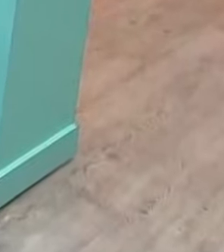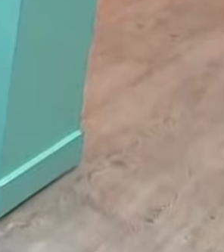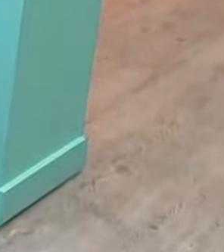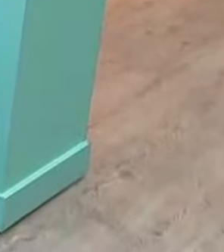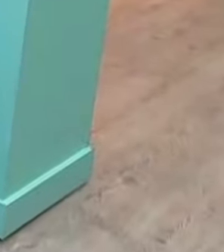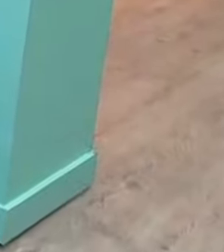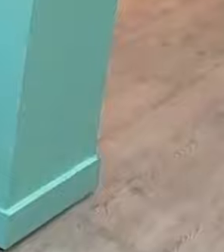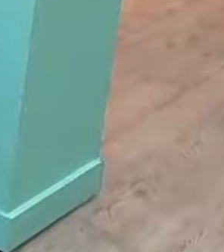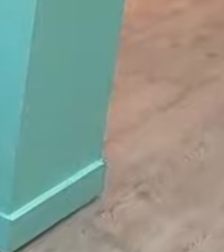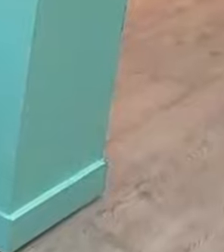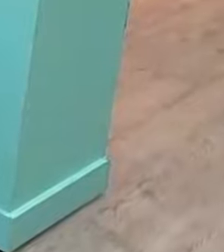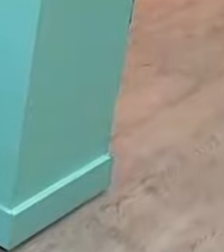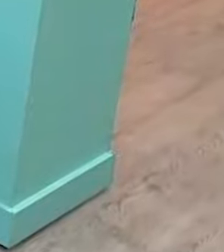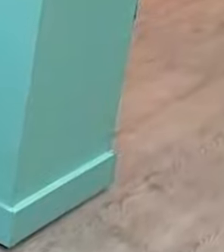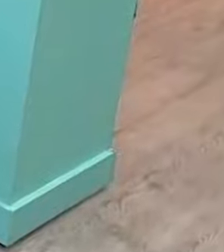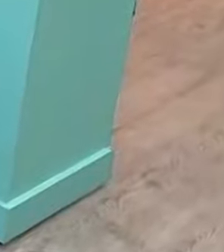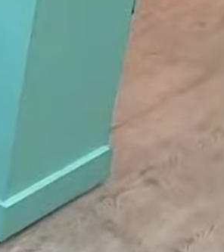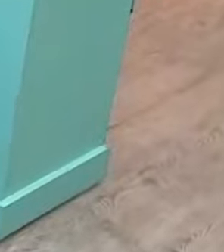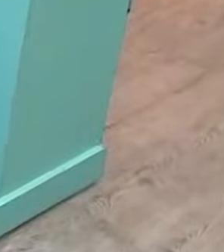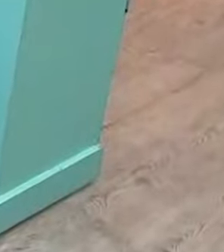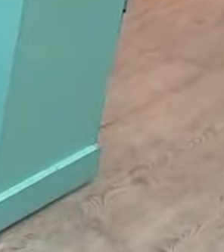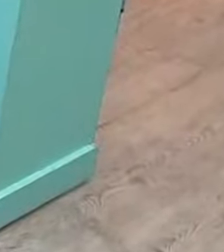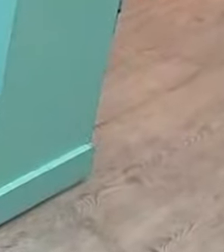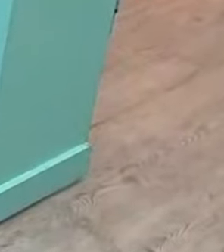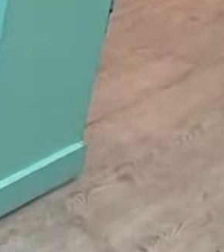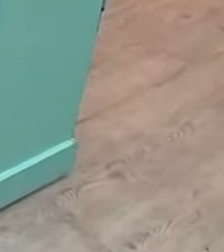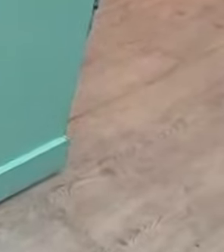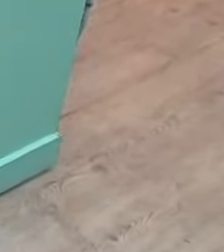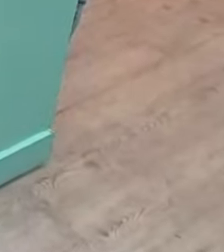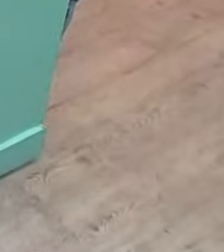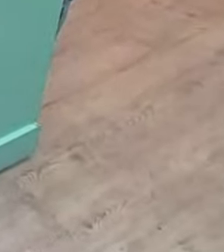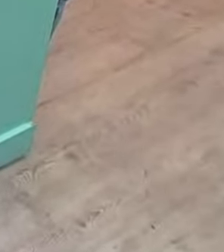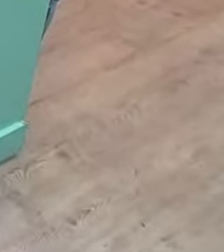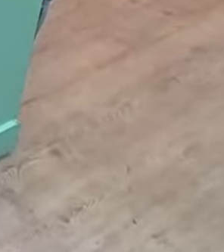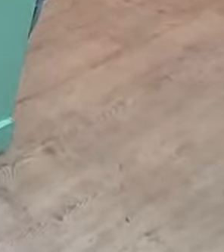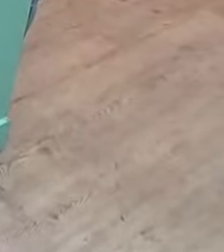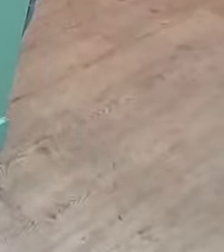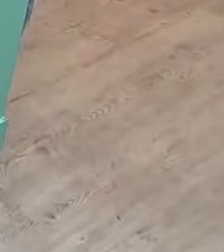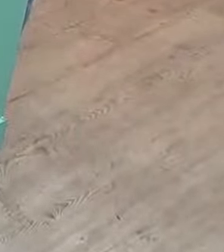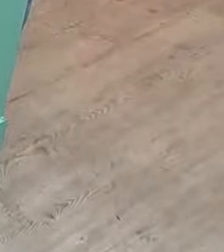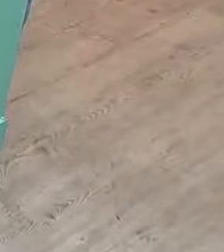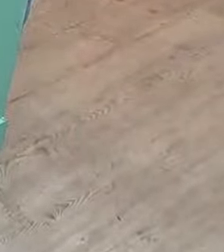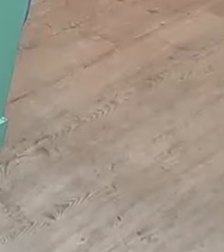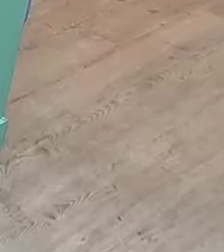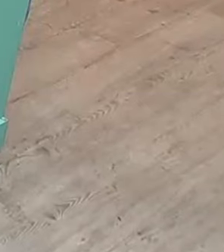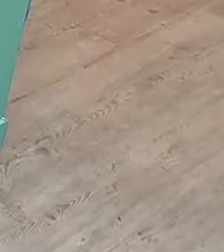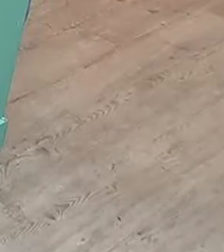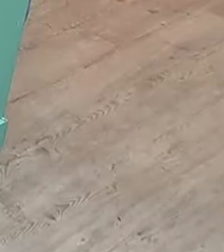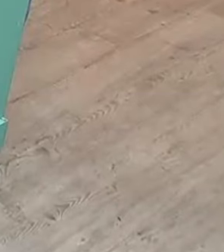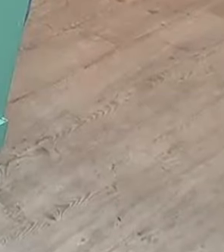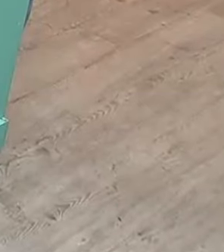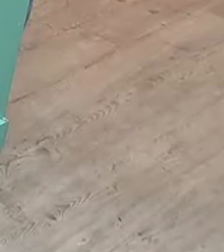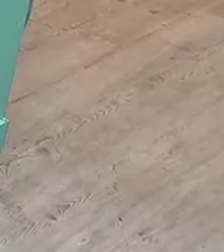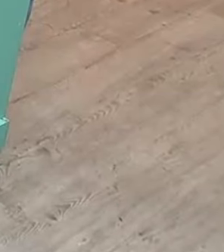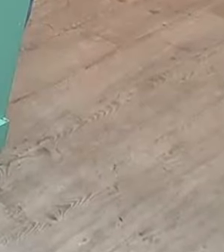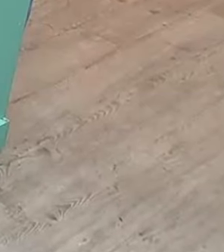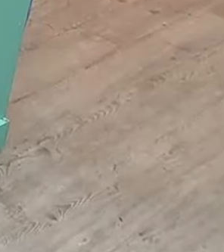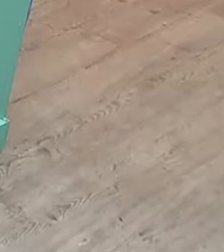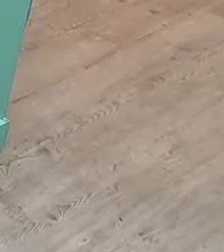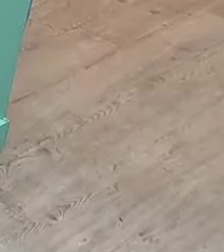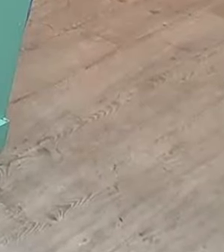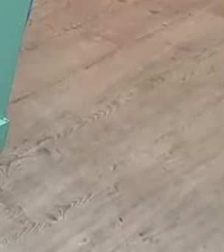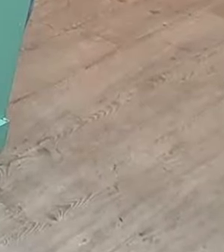aproximadamente 22 soles. ¿Hacerlo? Con el pan y todo. Está bien. 22 soles, ¿cuántas porciones? Hasta cuatro. Cuatro